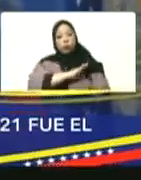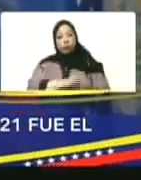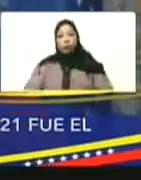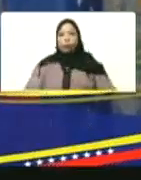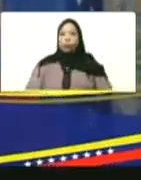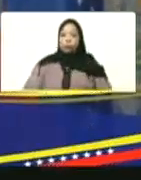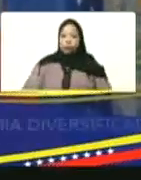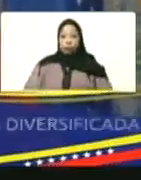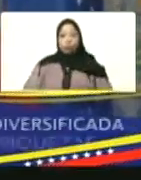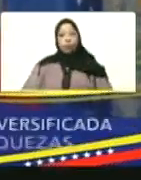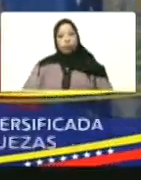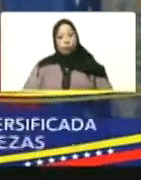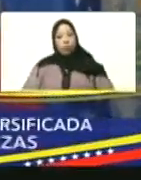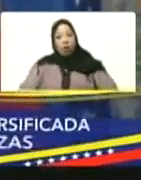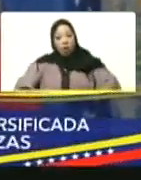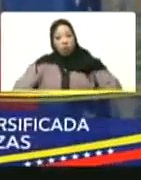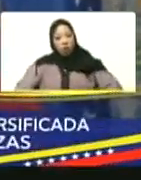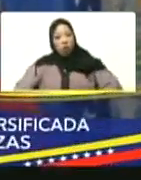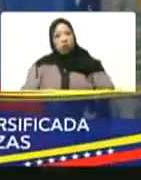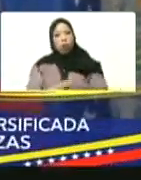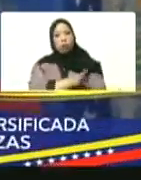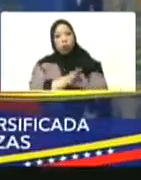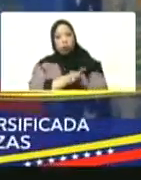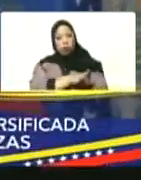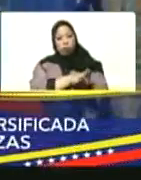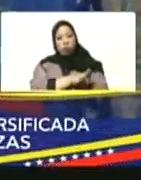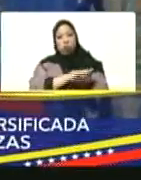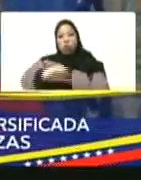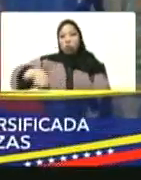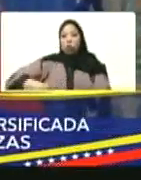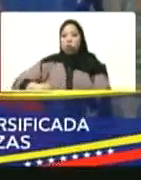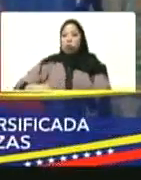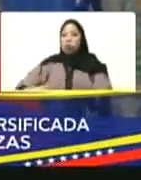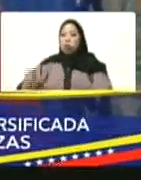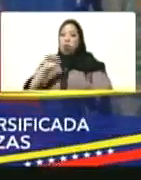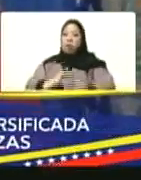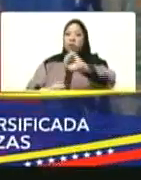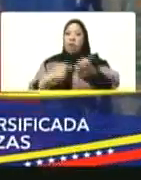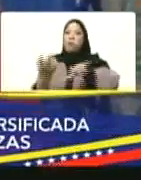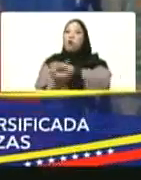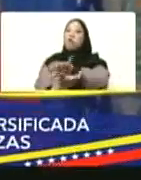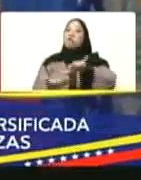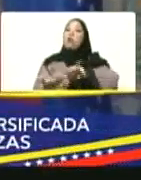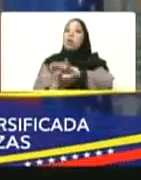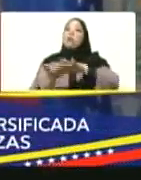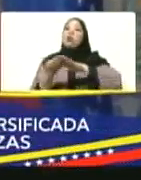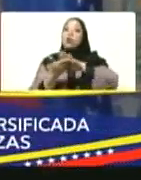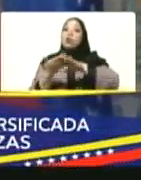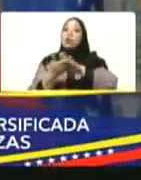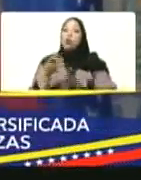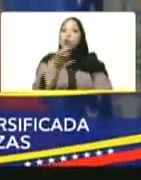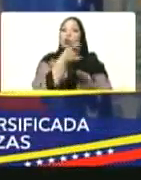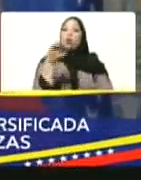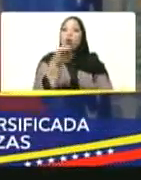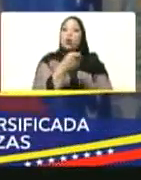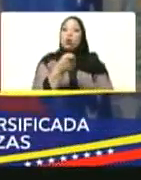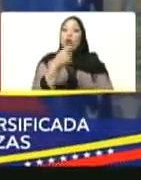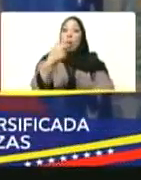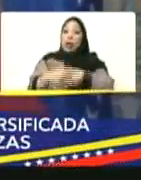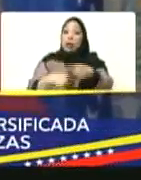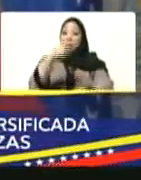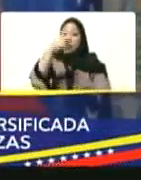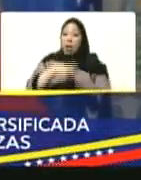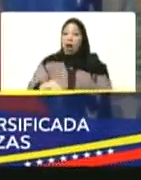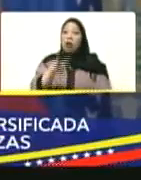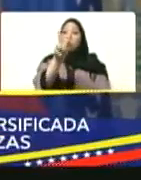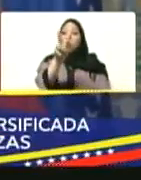propre effort, nous vaincons les difficultés. Ya este año 2022 se mantiene el ritmo del